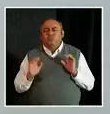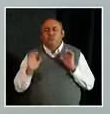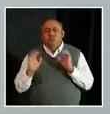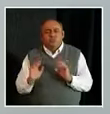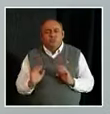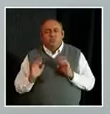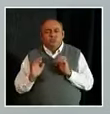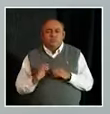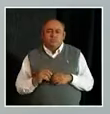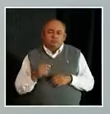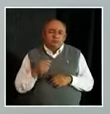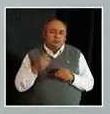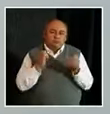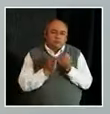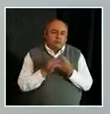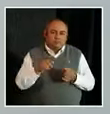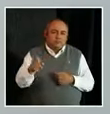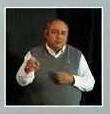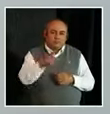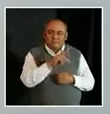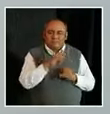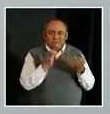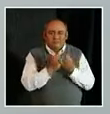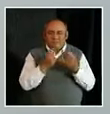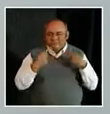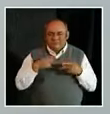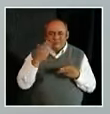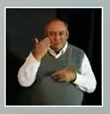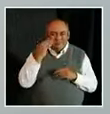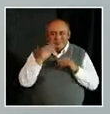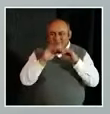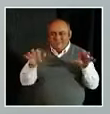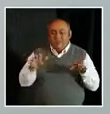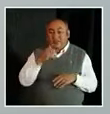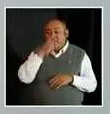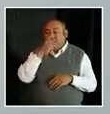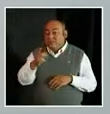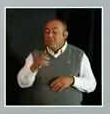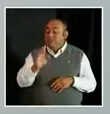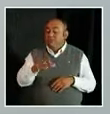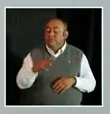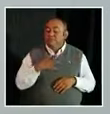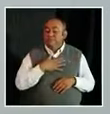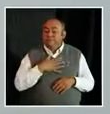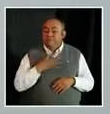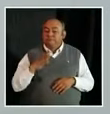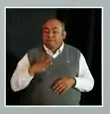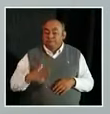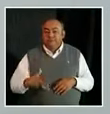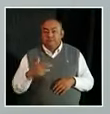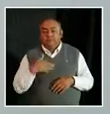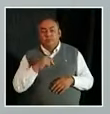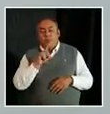yo creo ustedes han visto también por redes sociales, mucha gente que está orgullosa de demostrar cómo